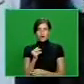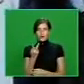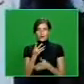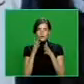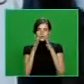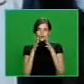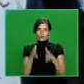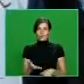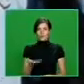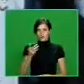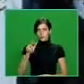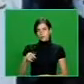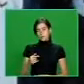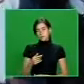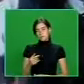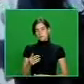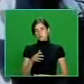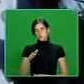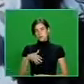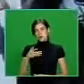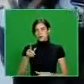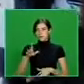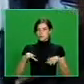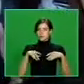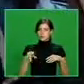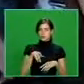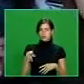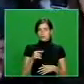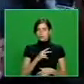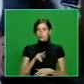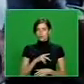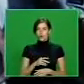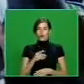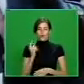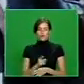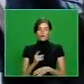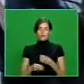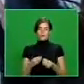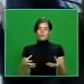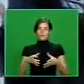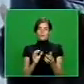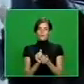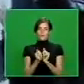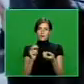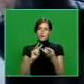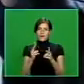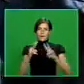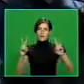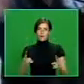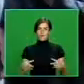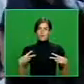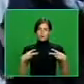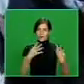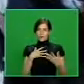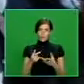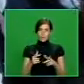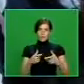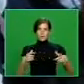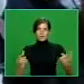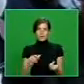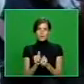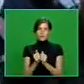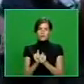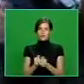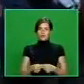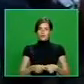importante que bueno que ederación estamos obligados a crear un movimiento de deportistas por la paz y la vida donde queremos aglutinar la mayor cantidad de deportistas